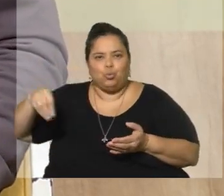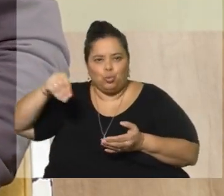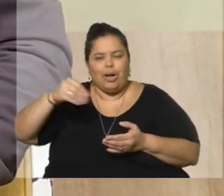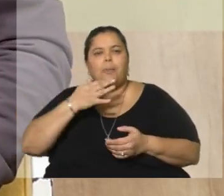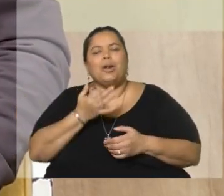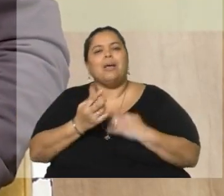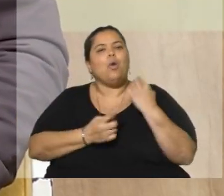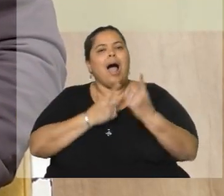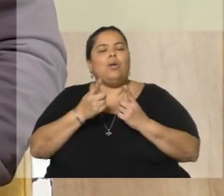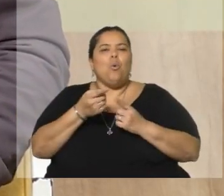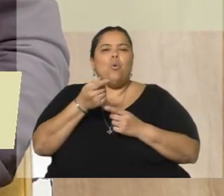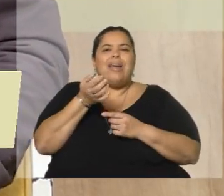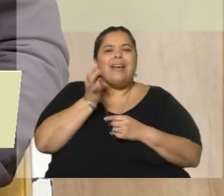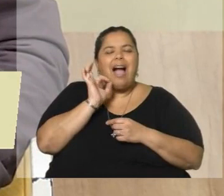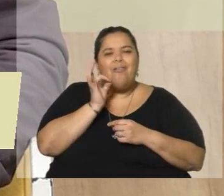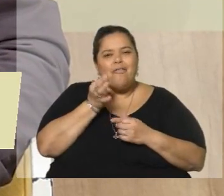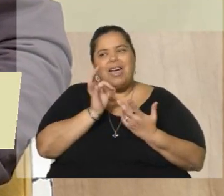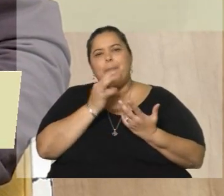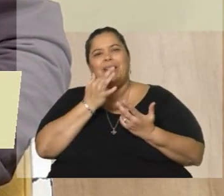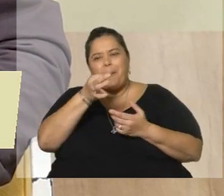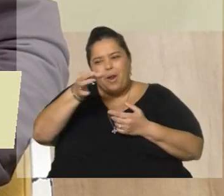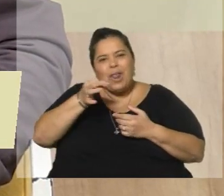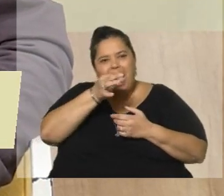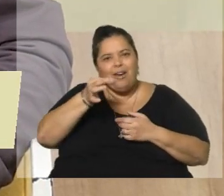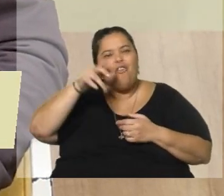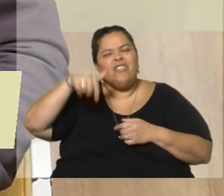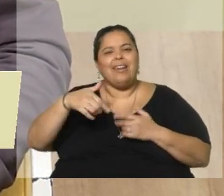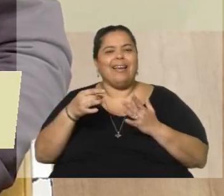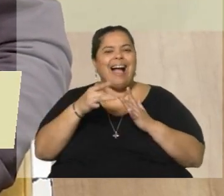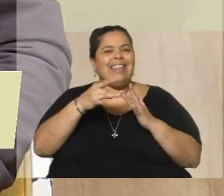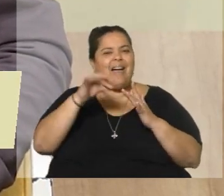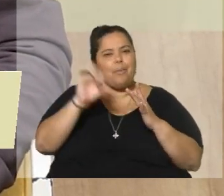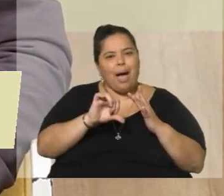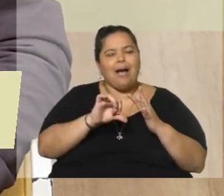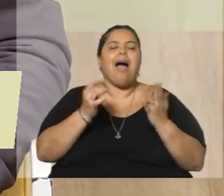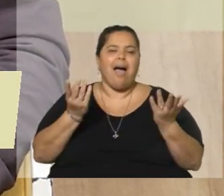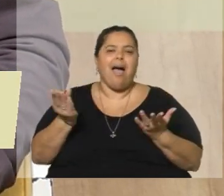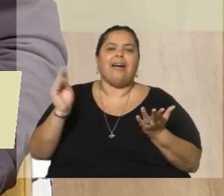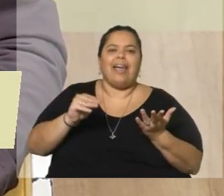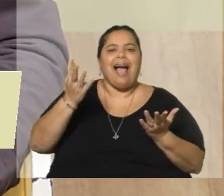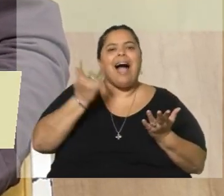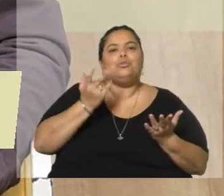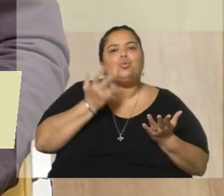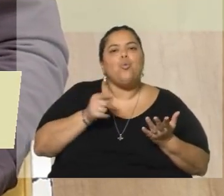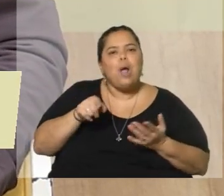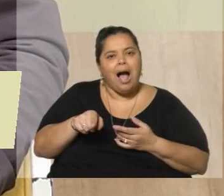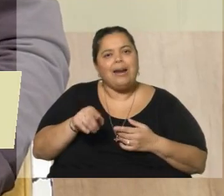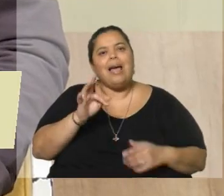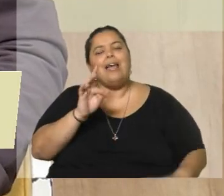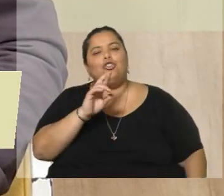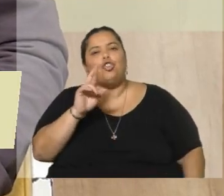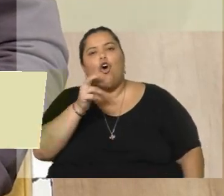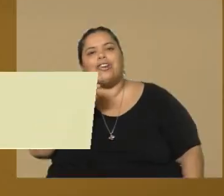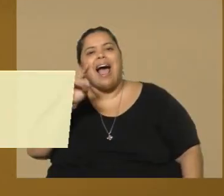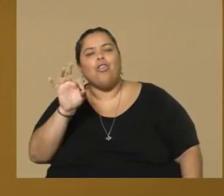venían muy defectuosos sino era de una alta calidad se le ponía azúcar para tostarlos y ahí que sale el café torrado el